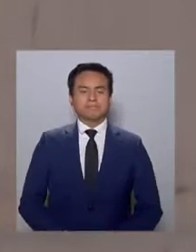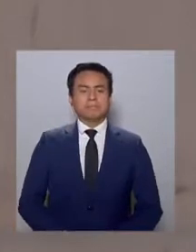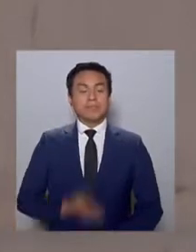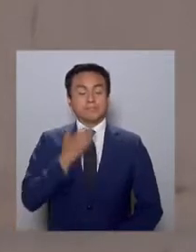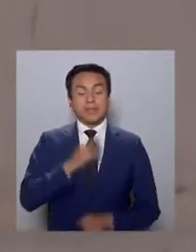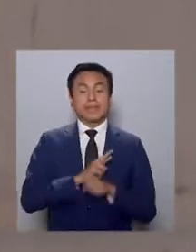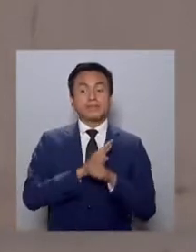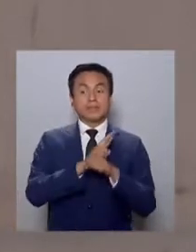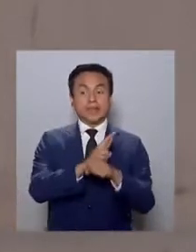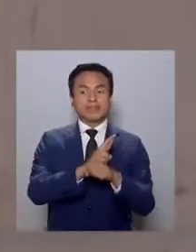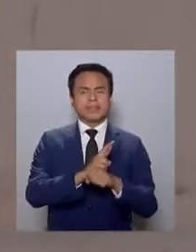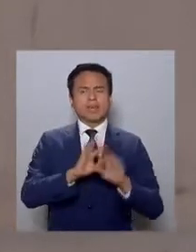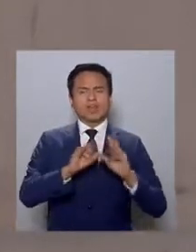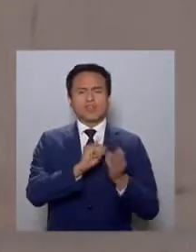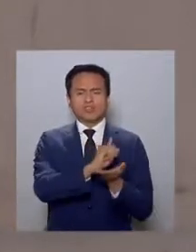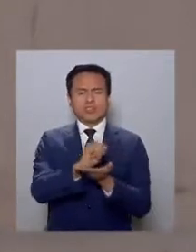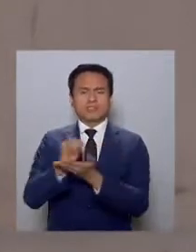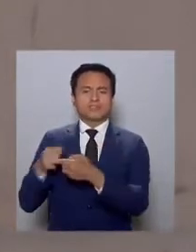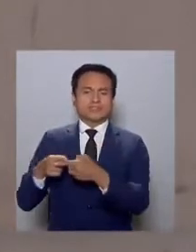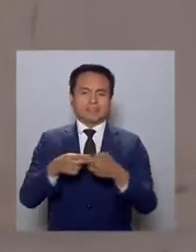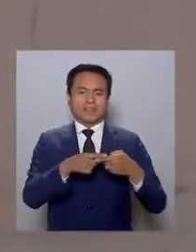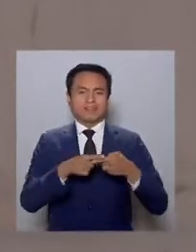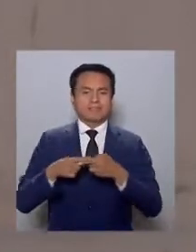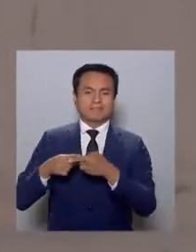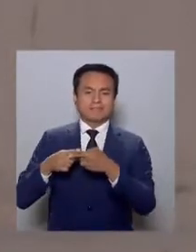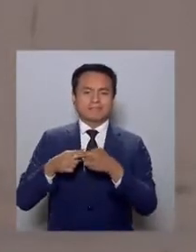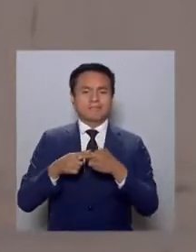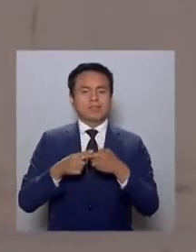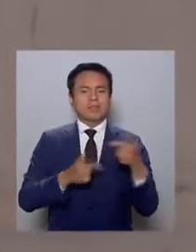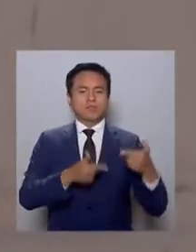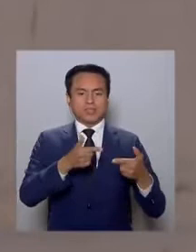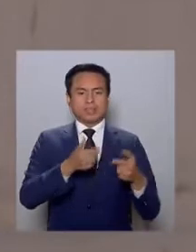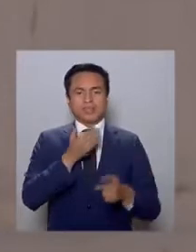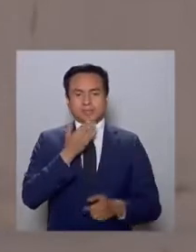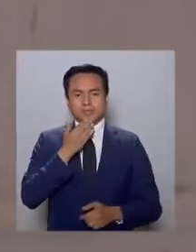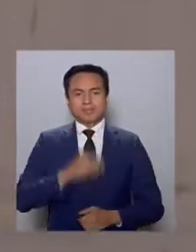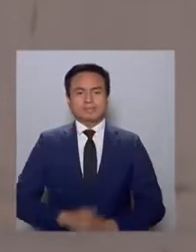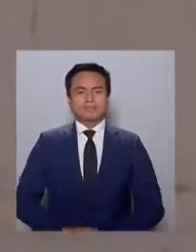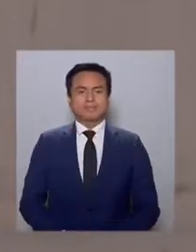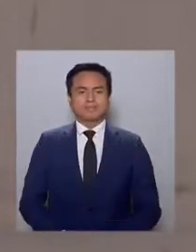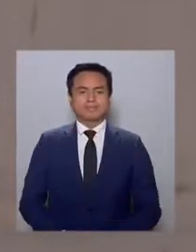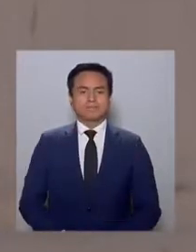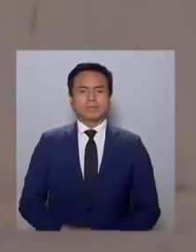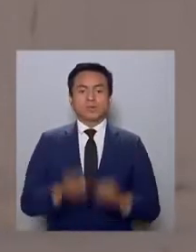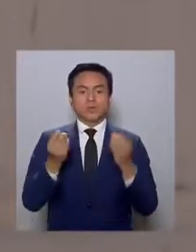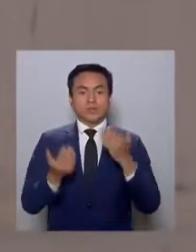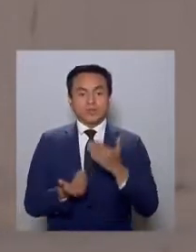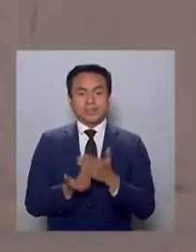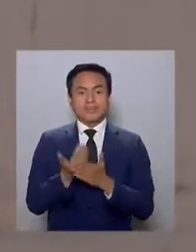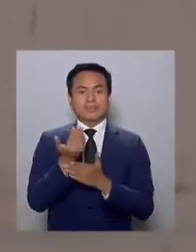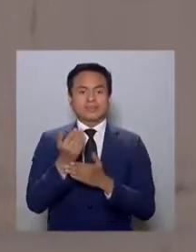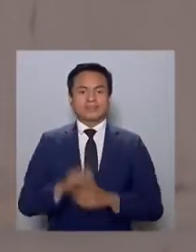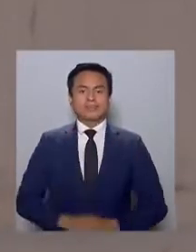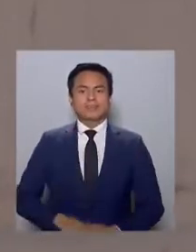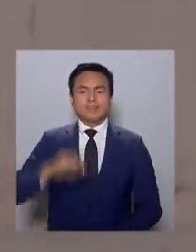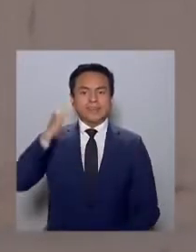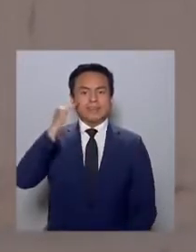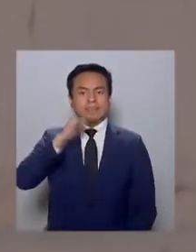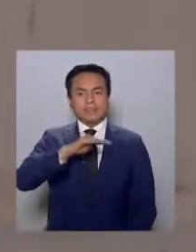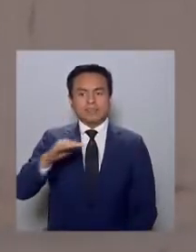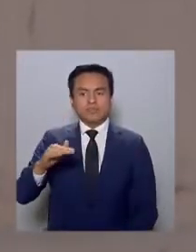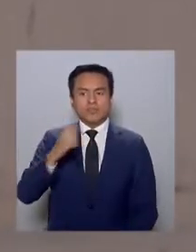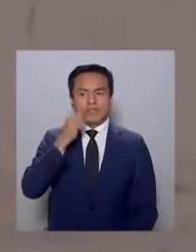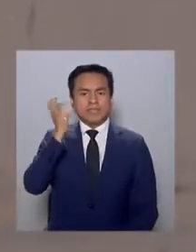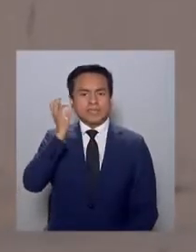y representantes de organizaciones sociales y políticas. Buenos días, niños